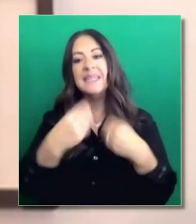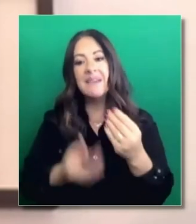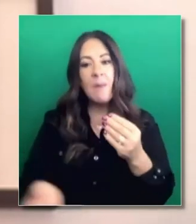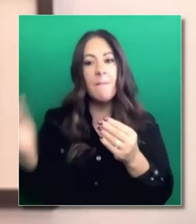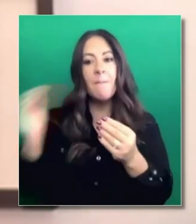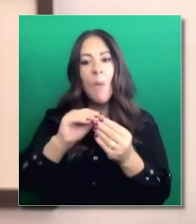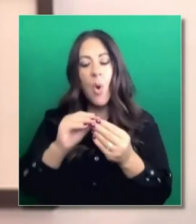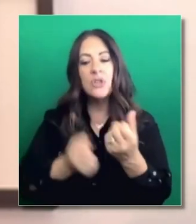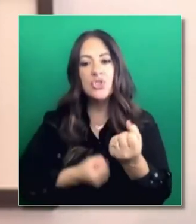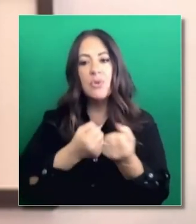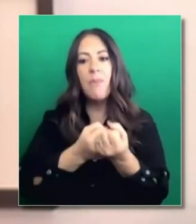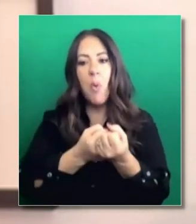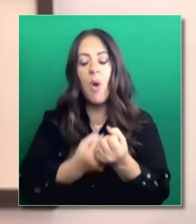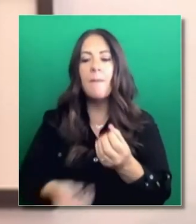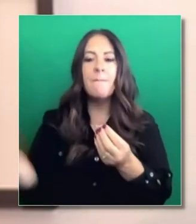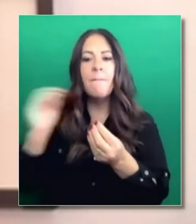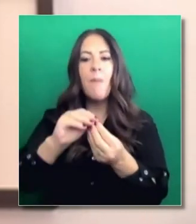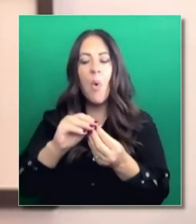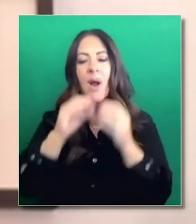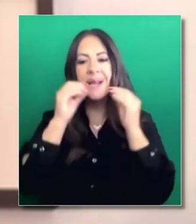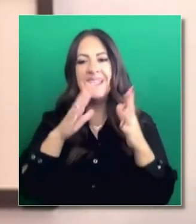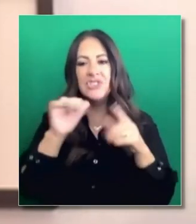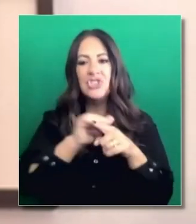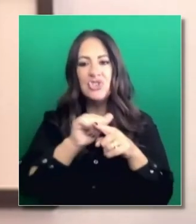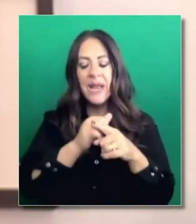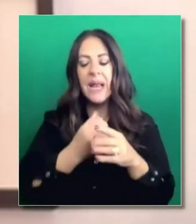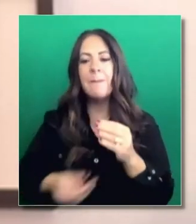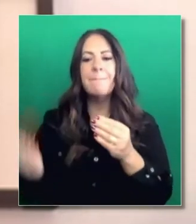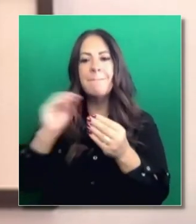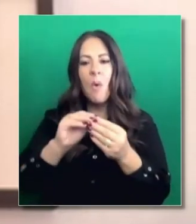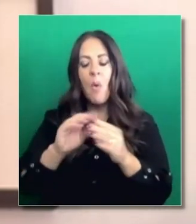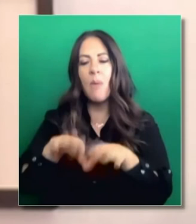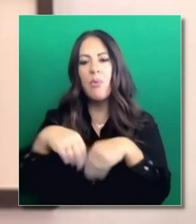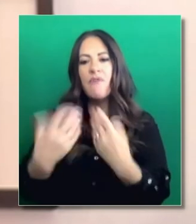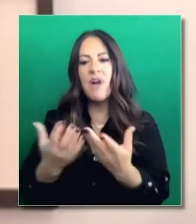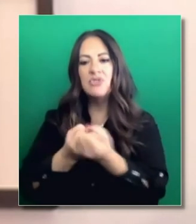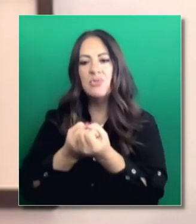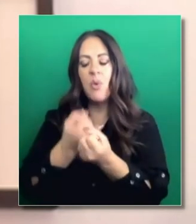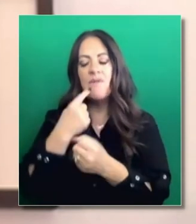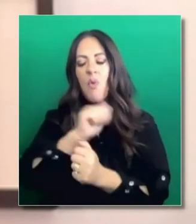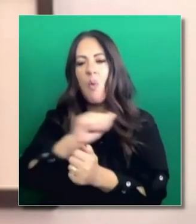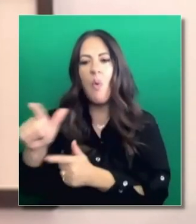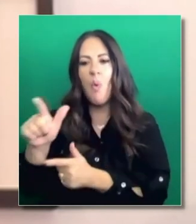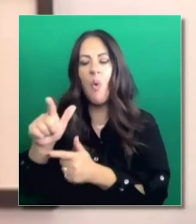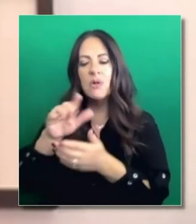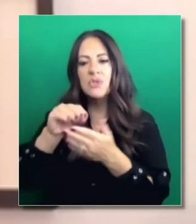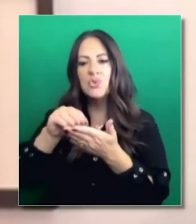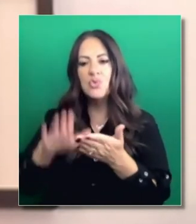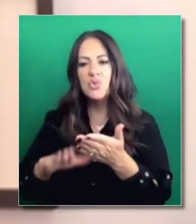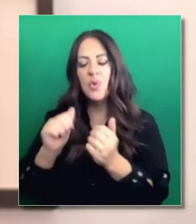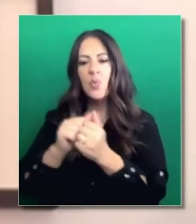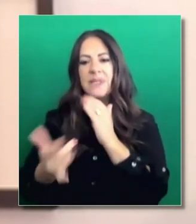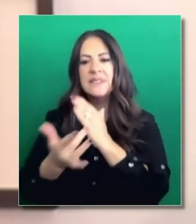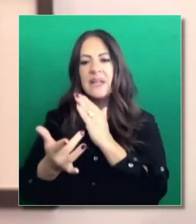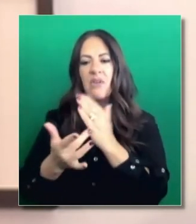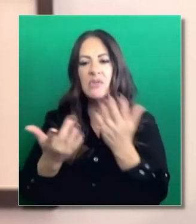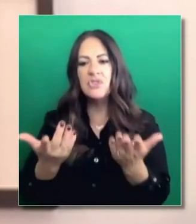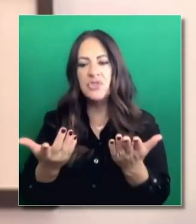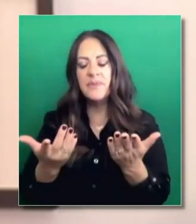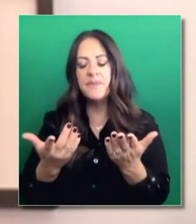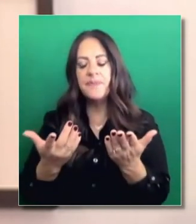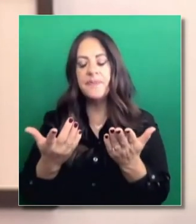a escuelas y educadores. Tenemos que dar más desarrollo profesional. Tenemos que asegurarnos de que los estudiantes tengan la tecnología